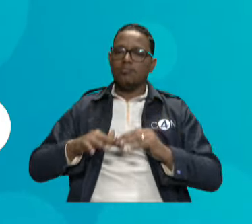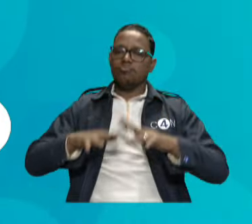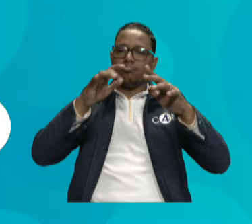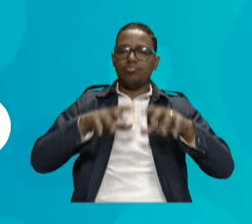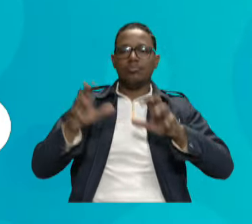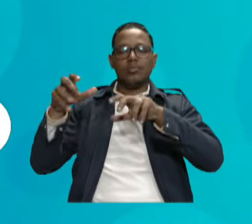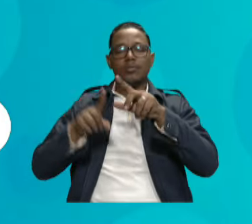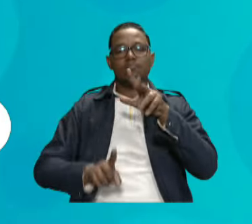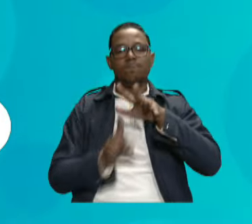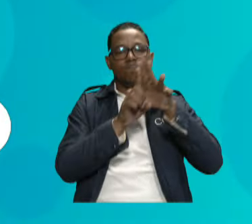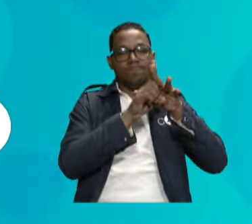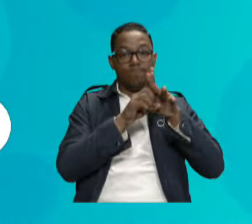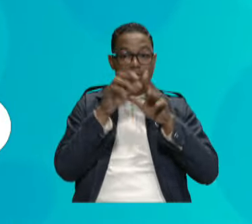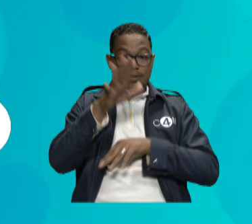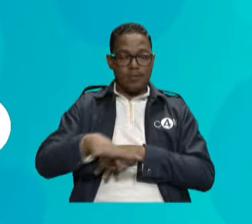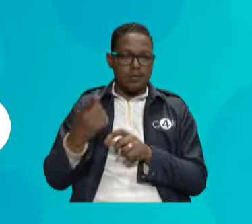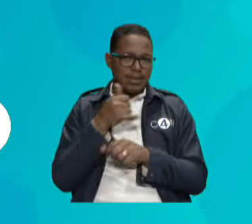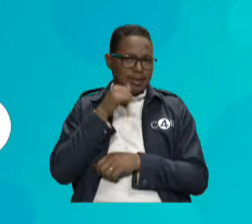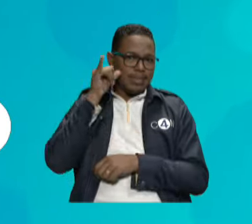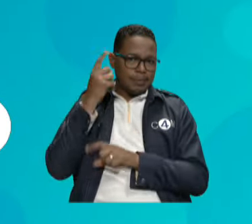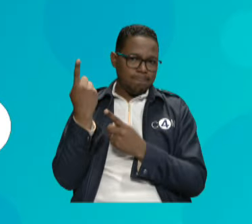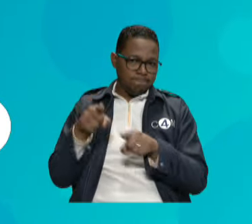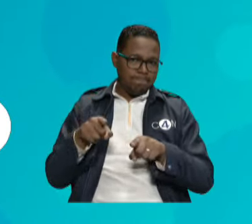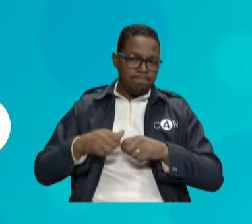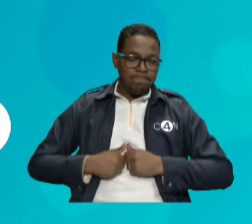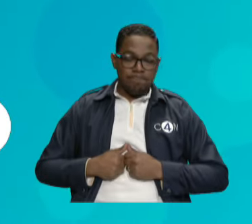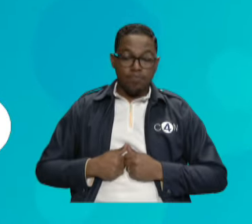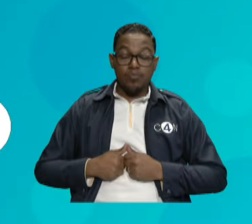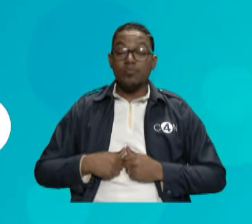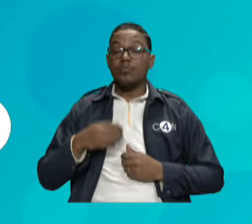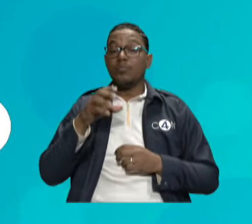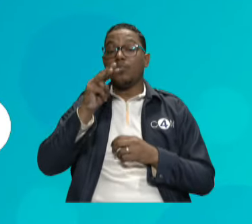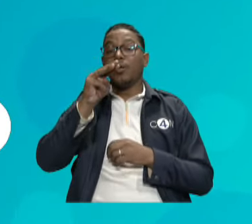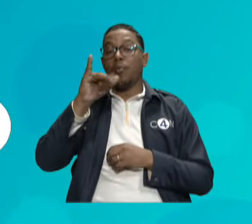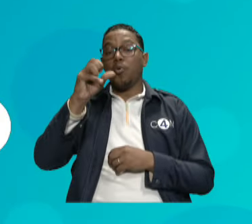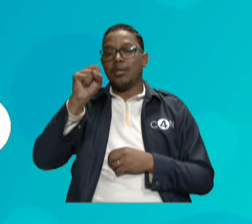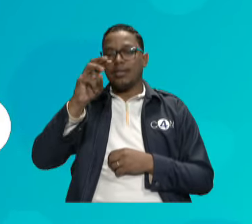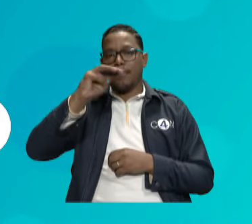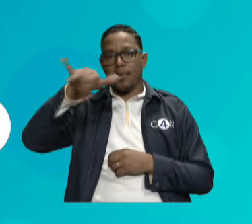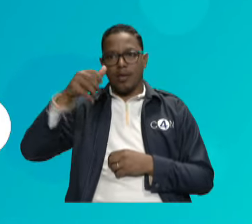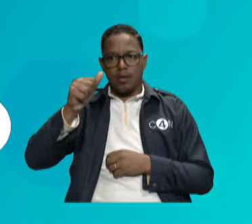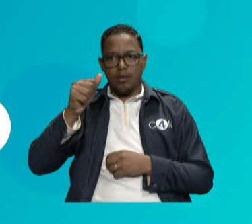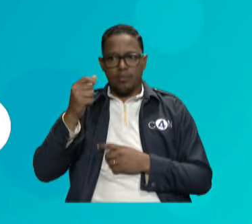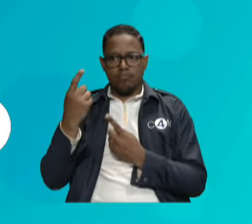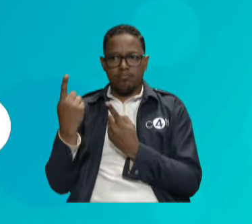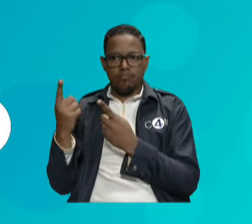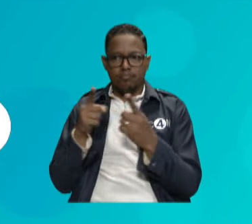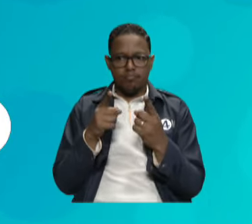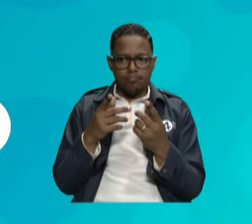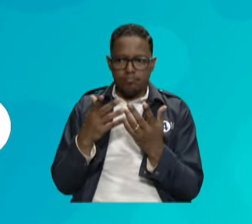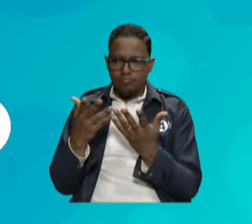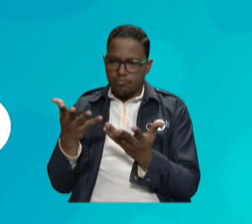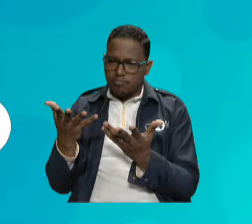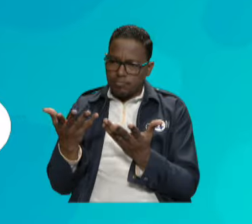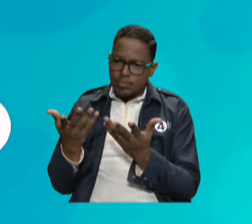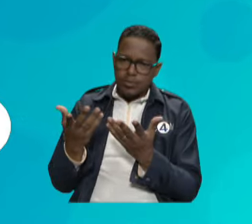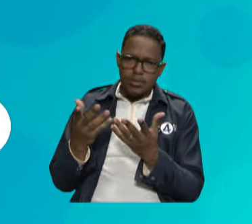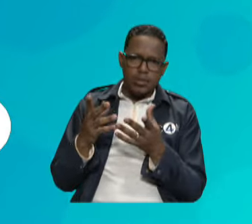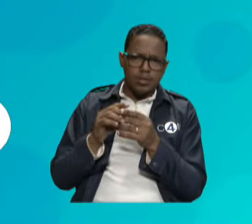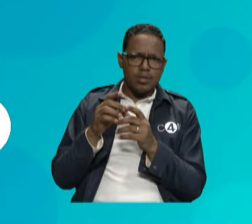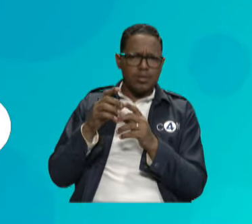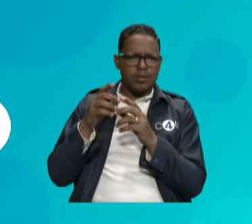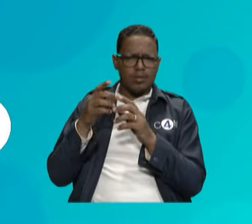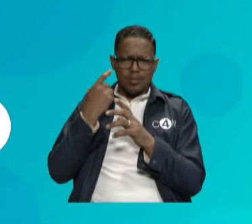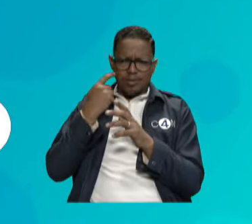aguaceros registrados en esta zona. Además que enviamos a Moisés Mejía para conocer de cerca todo el accionar que ha